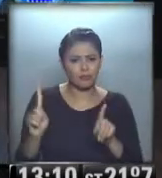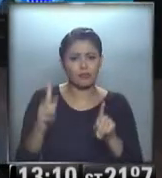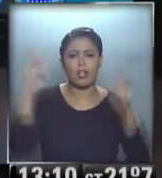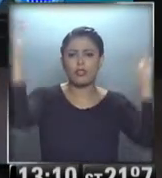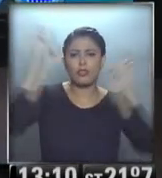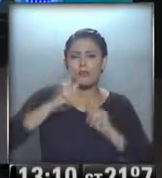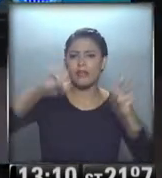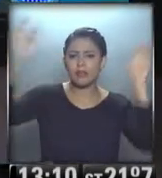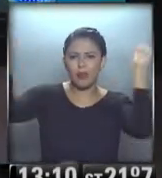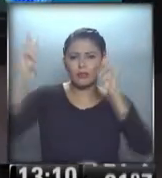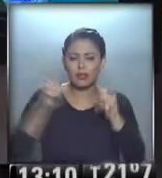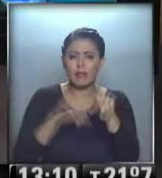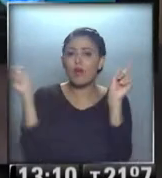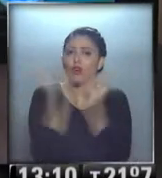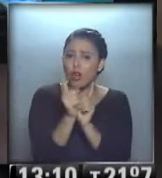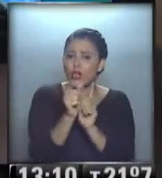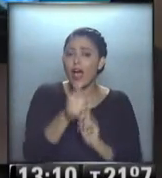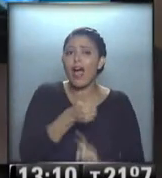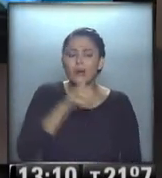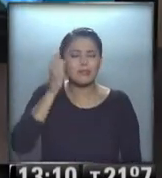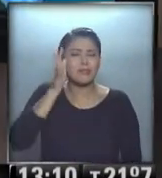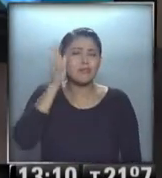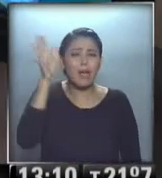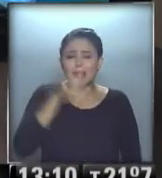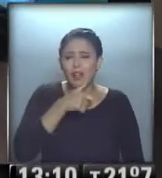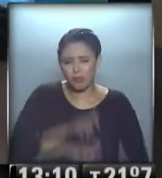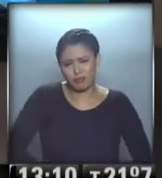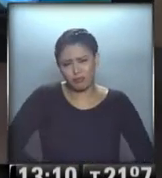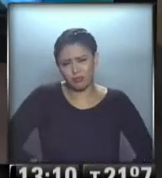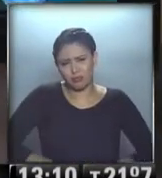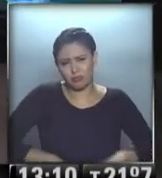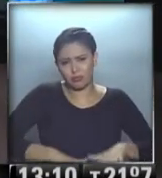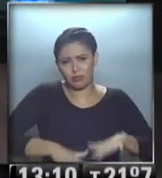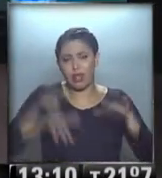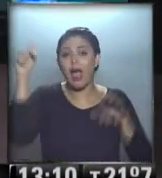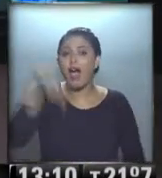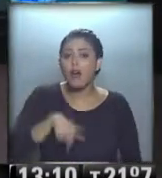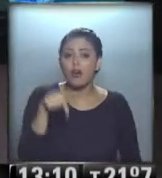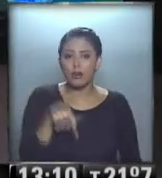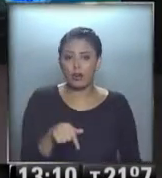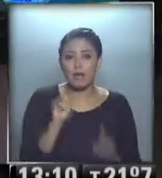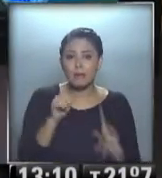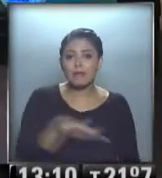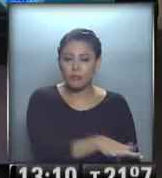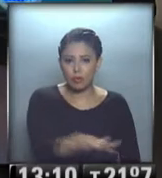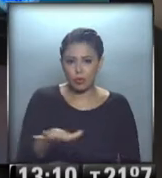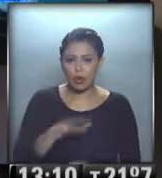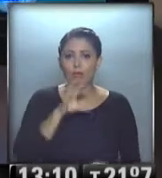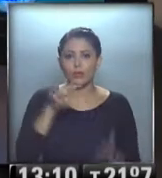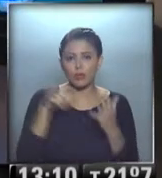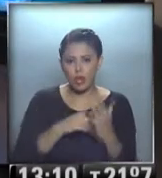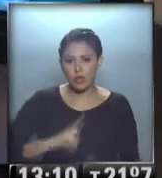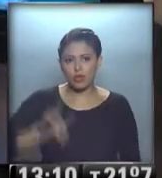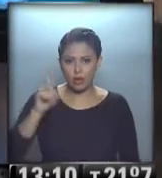otra y en poco tiempo se acumuló muchísimo pero muchísima agua ahora en este momento así en la zona en el noreste de la